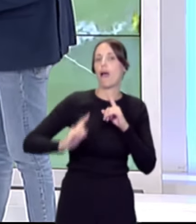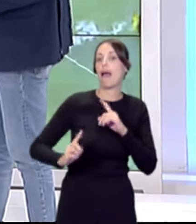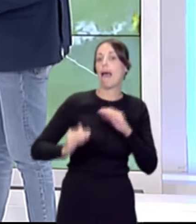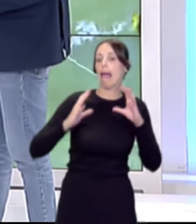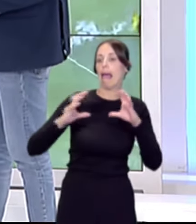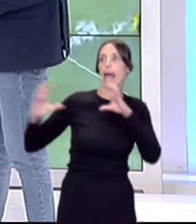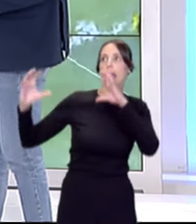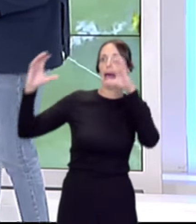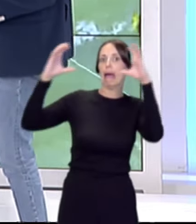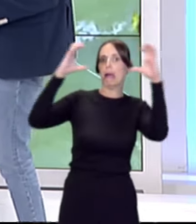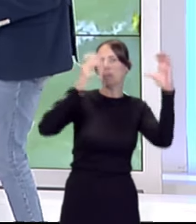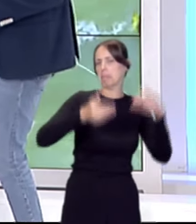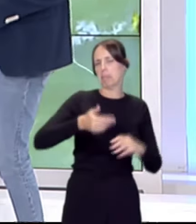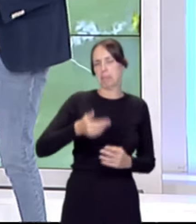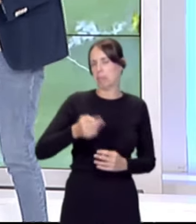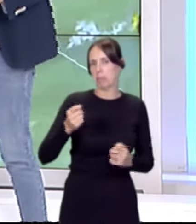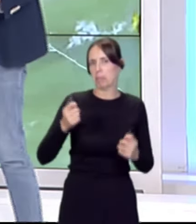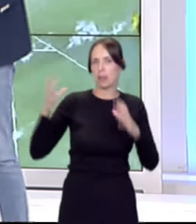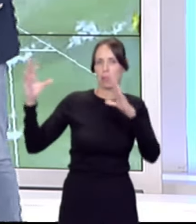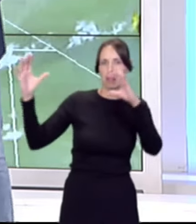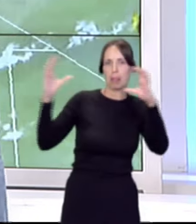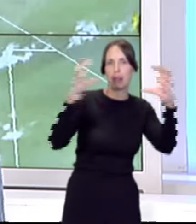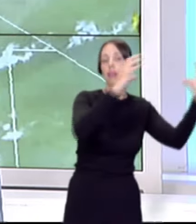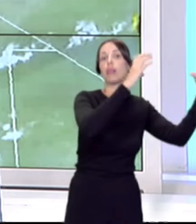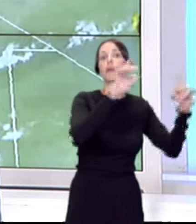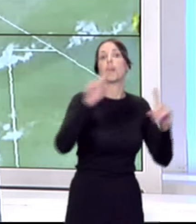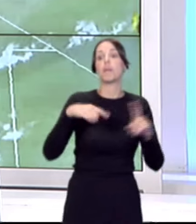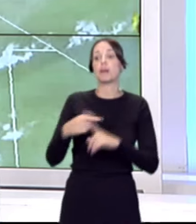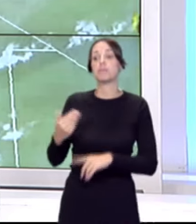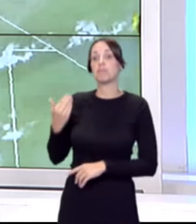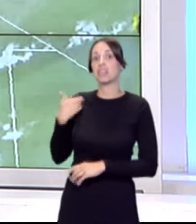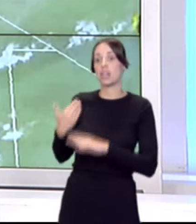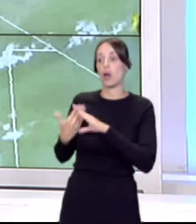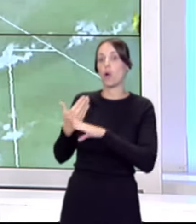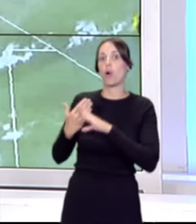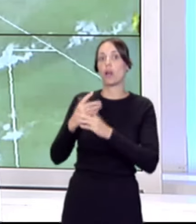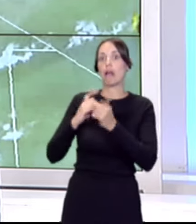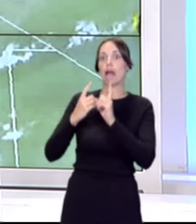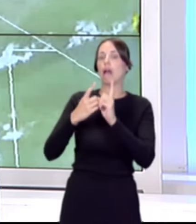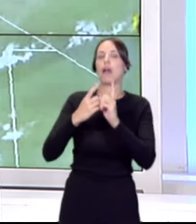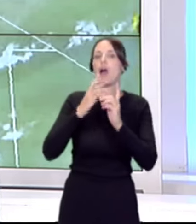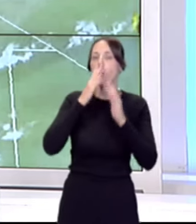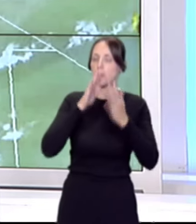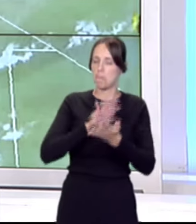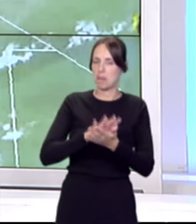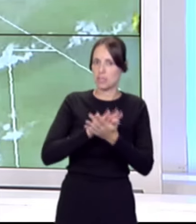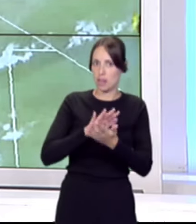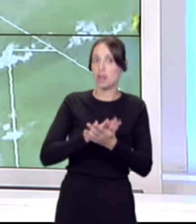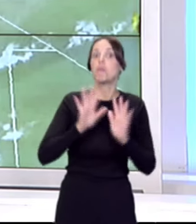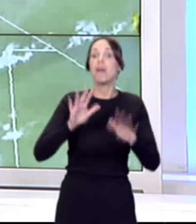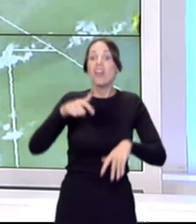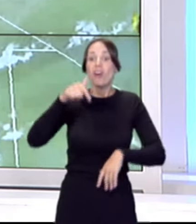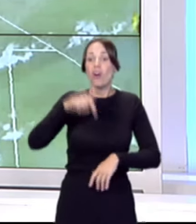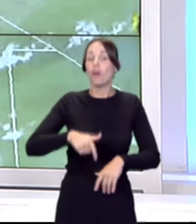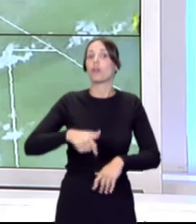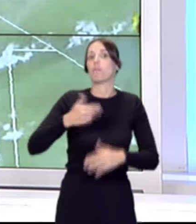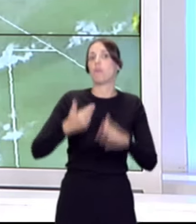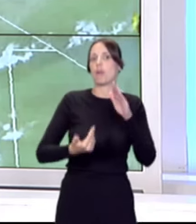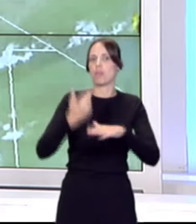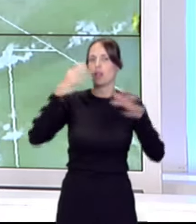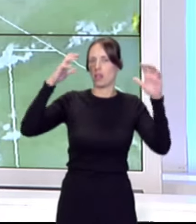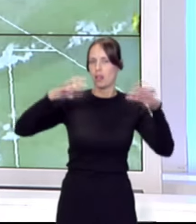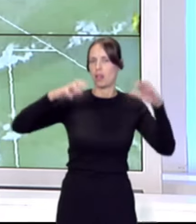de cruzar del archipiélago. Poco a poco la inestabilidad de jornadas anteriores va a ir a menos, pero sigue lloviendo en algunos puntos a esta hora de la mañana. Si